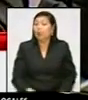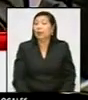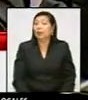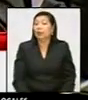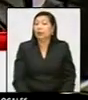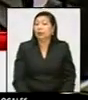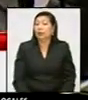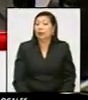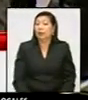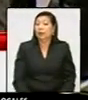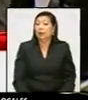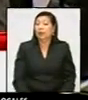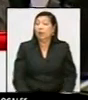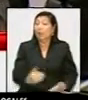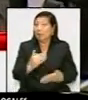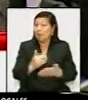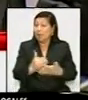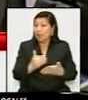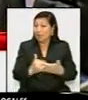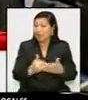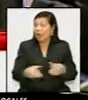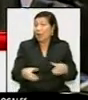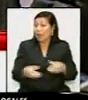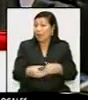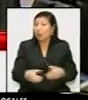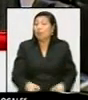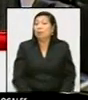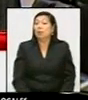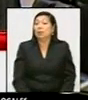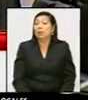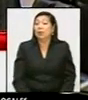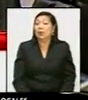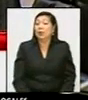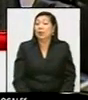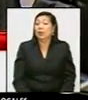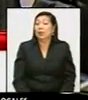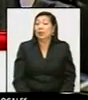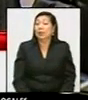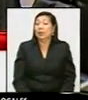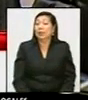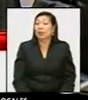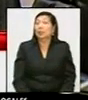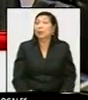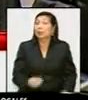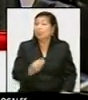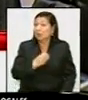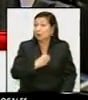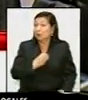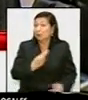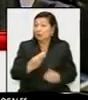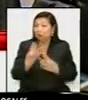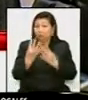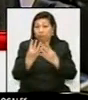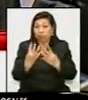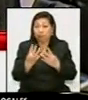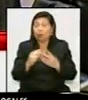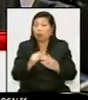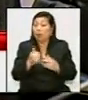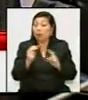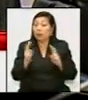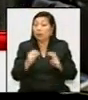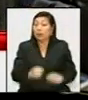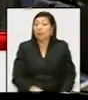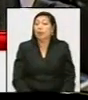el primer proyecto de la agenda de la comisión, que se vea la parte de la reconsideración del REJA, y el otro